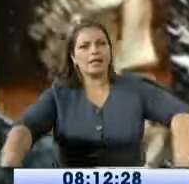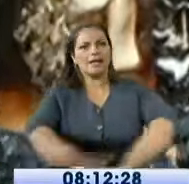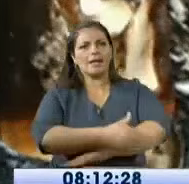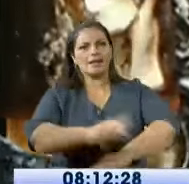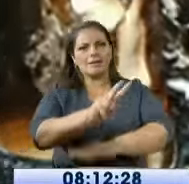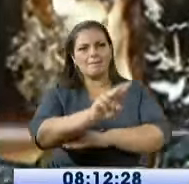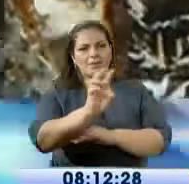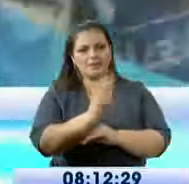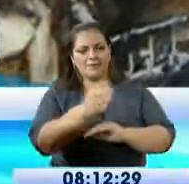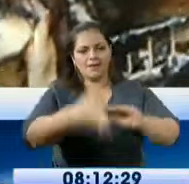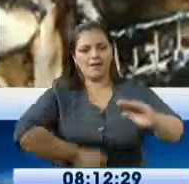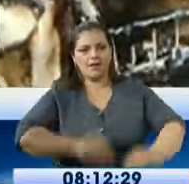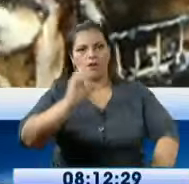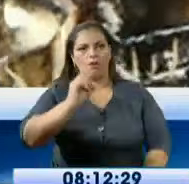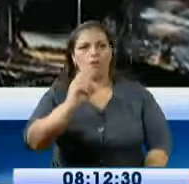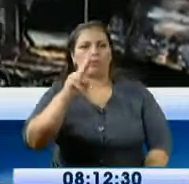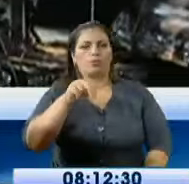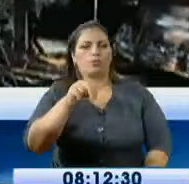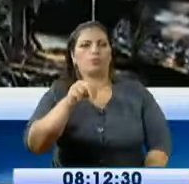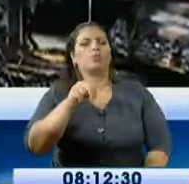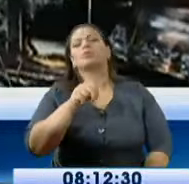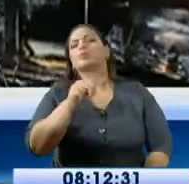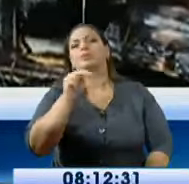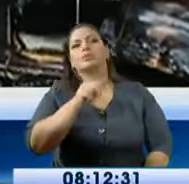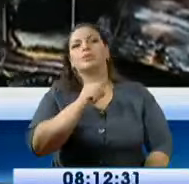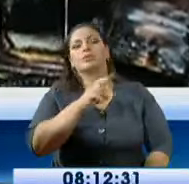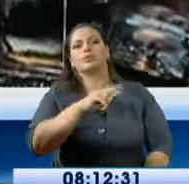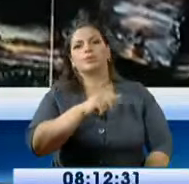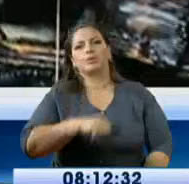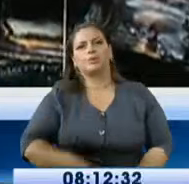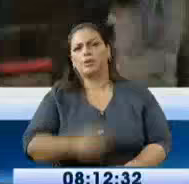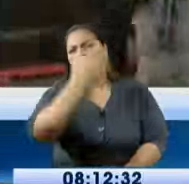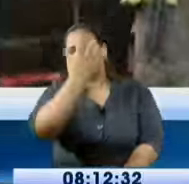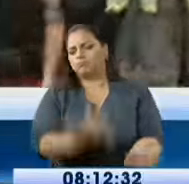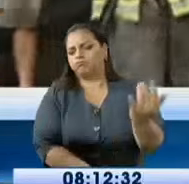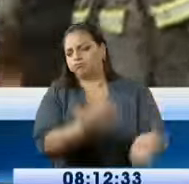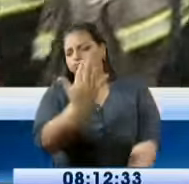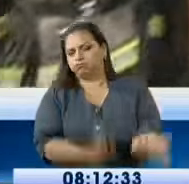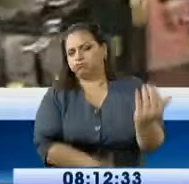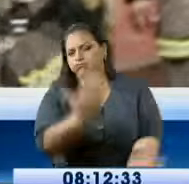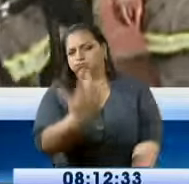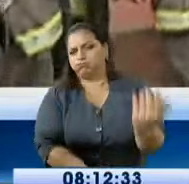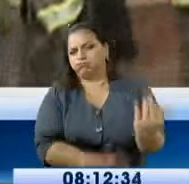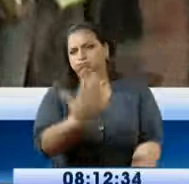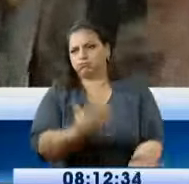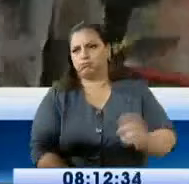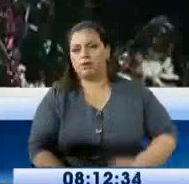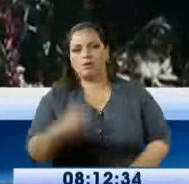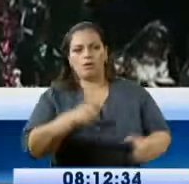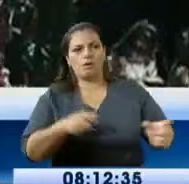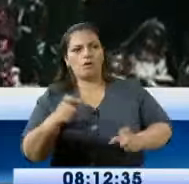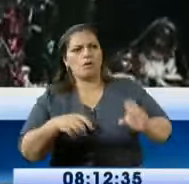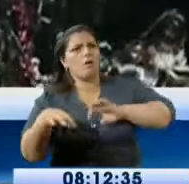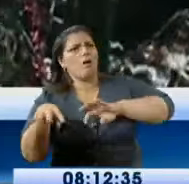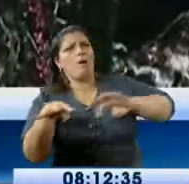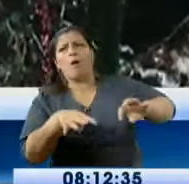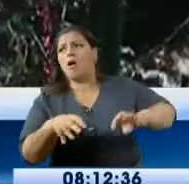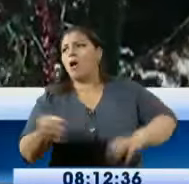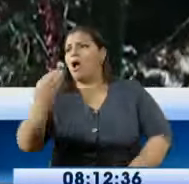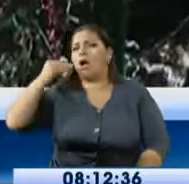el suburbio de Guayaquil. Una casa de construcción mixta empezó a arder, de ahí que los moradores llamaron a los bomberos pidiendo la